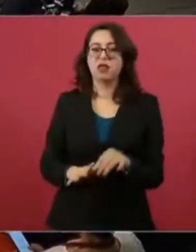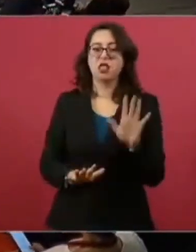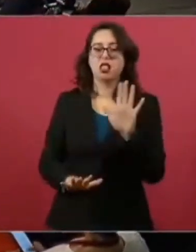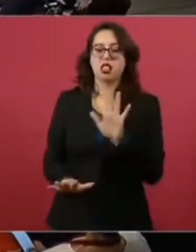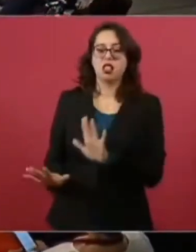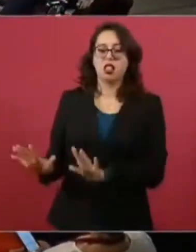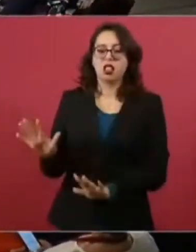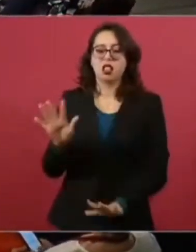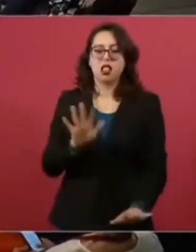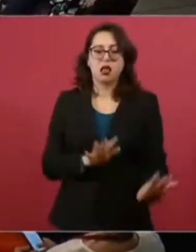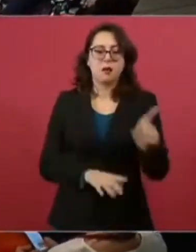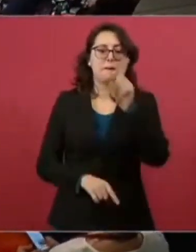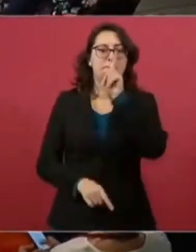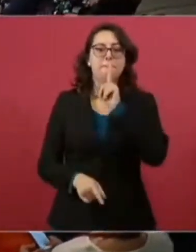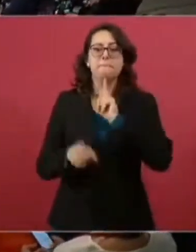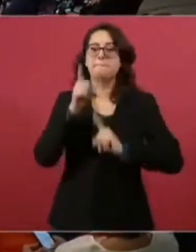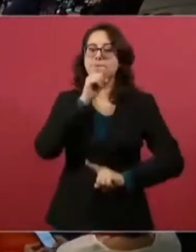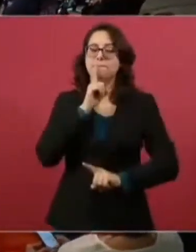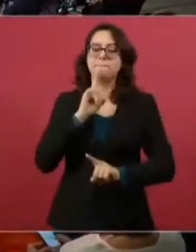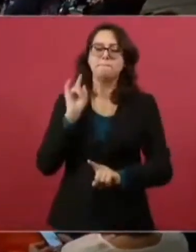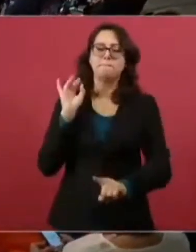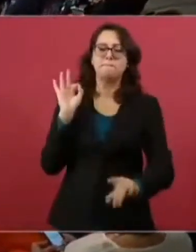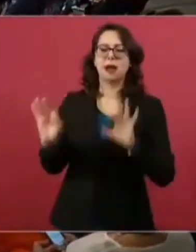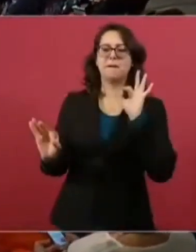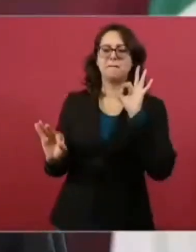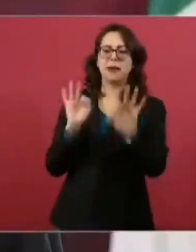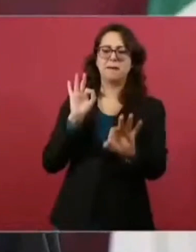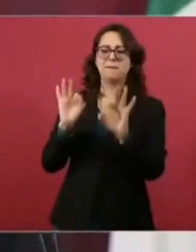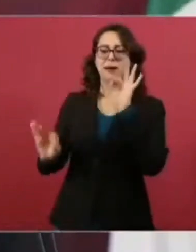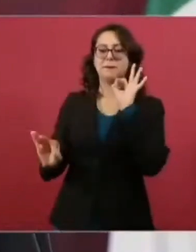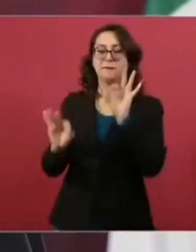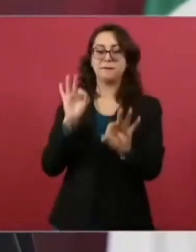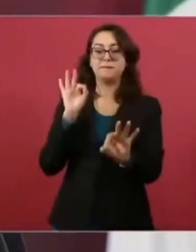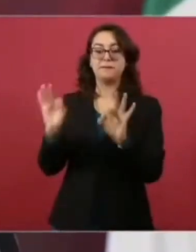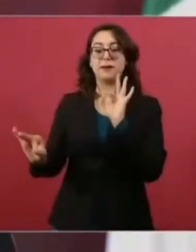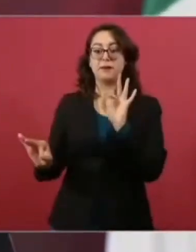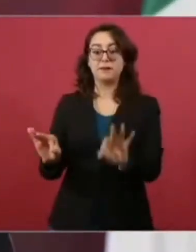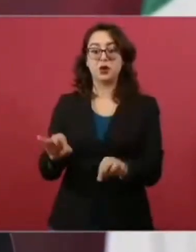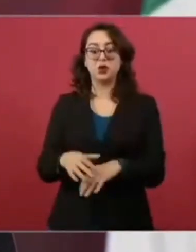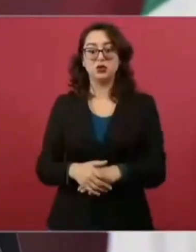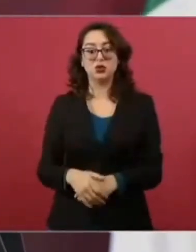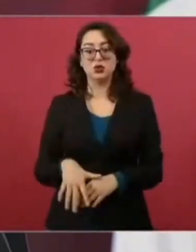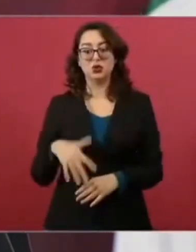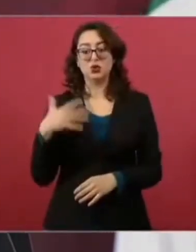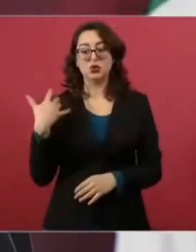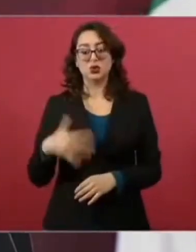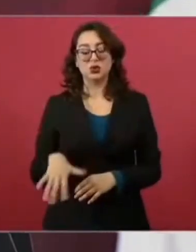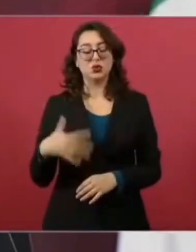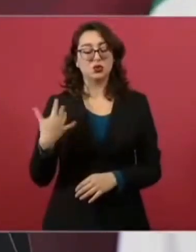Y para tener una dimensión histórica, nunca,